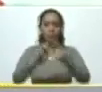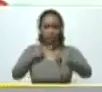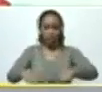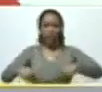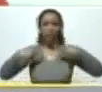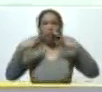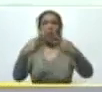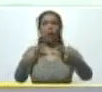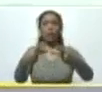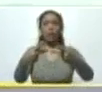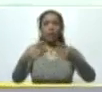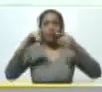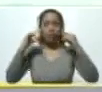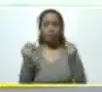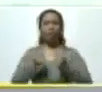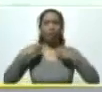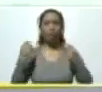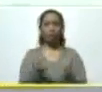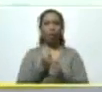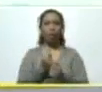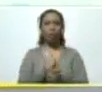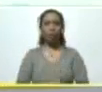renovarla, reactivarla.